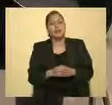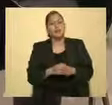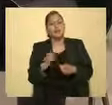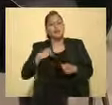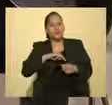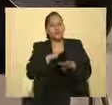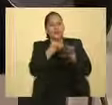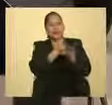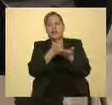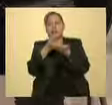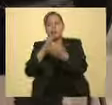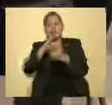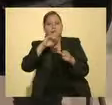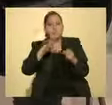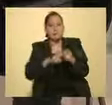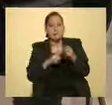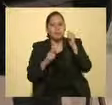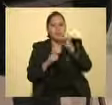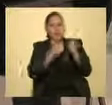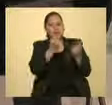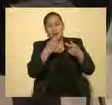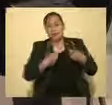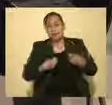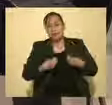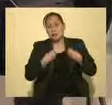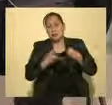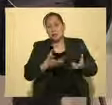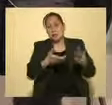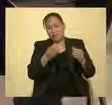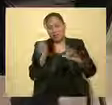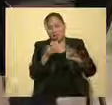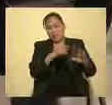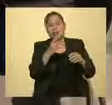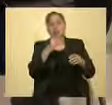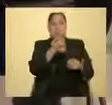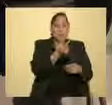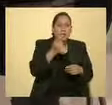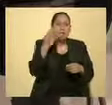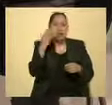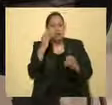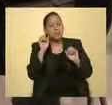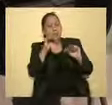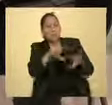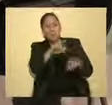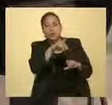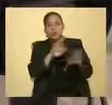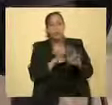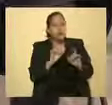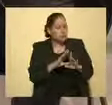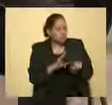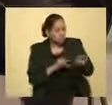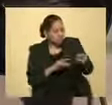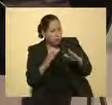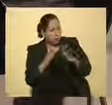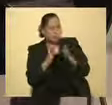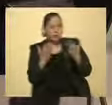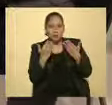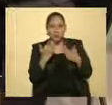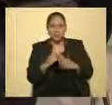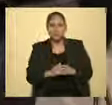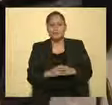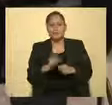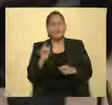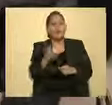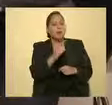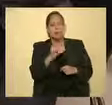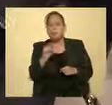hay que ayudar a todos los animales que están en situación de calle, a todos estos perros o gatos que encontramos de repente, pues sin ningún hogar y